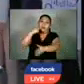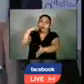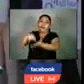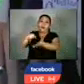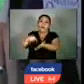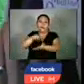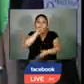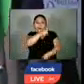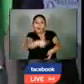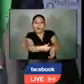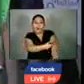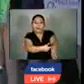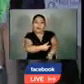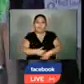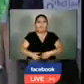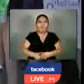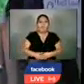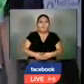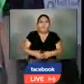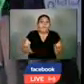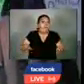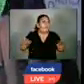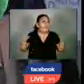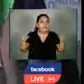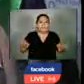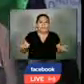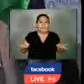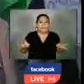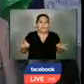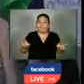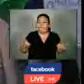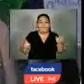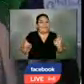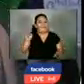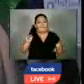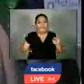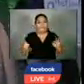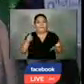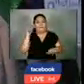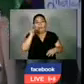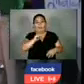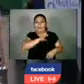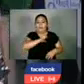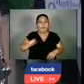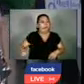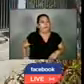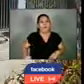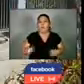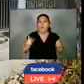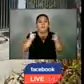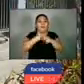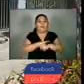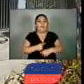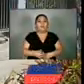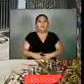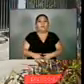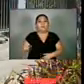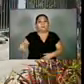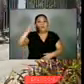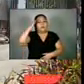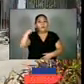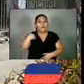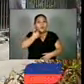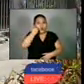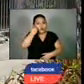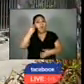uno de los hospitales salvadoreños. Entonces, no se vale. El Salvador en esto no está cambiando todavía. Mientras tanto, la joven seguirá